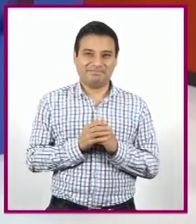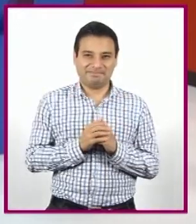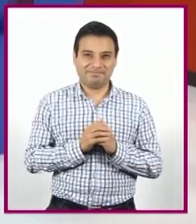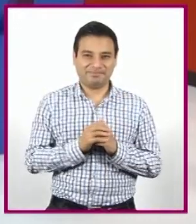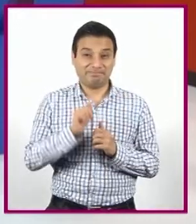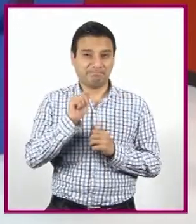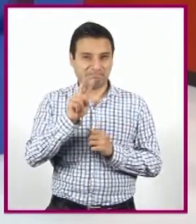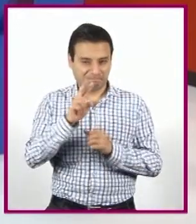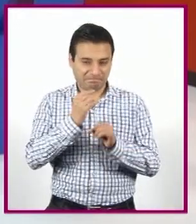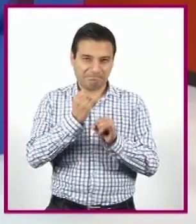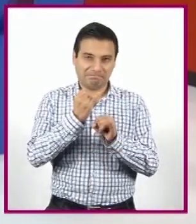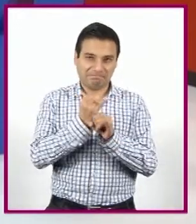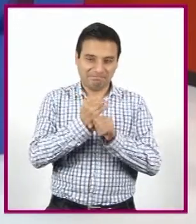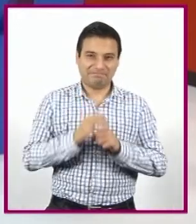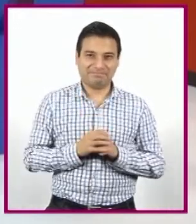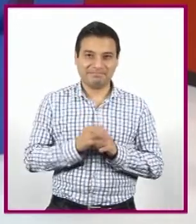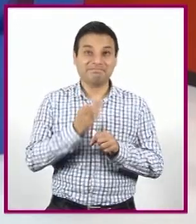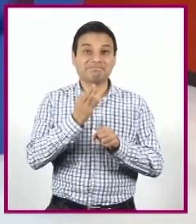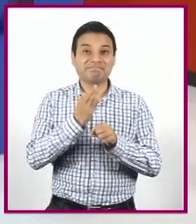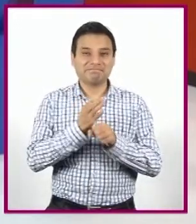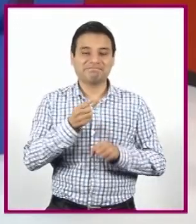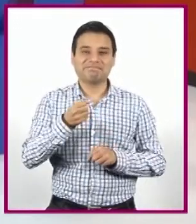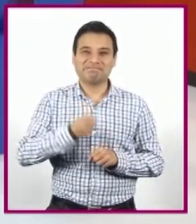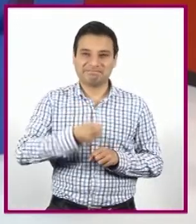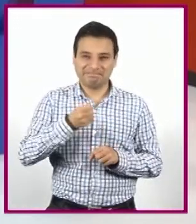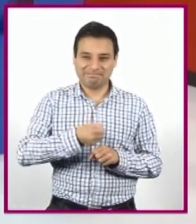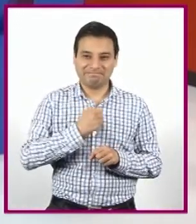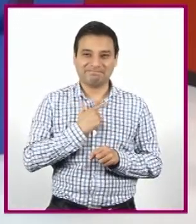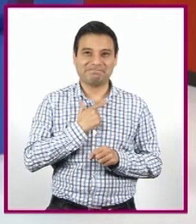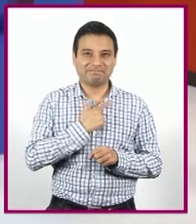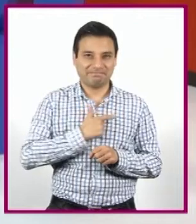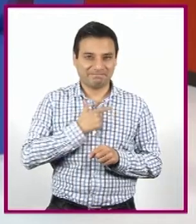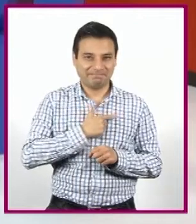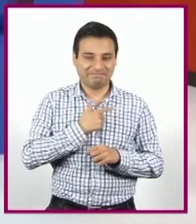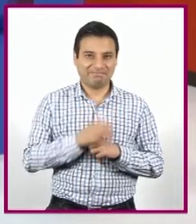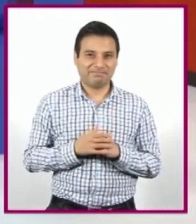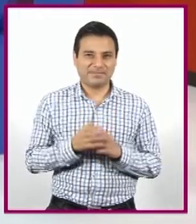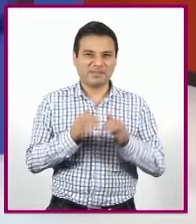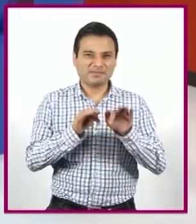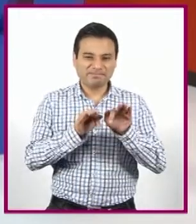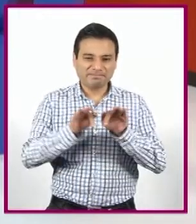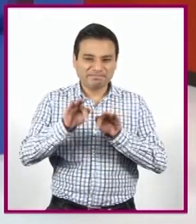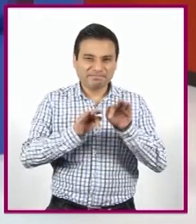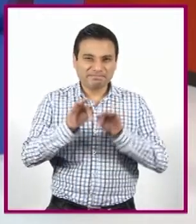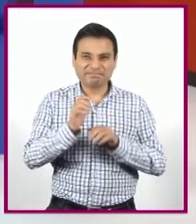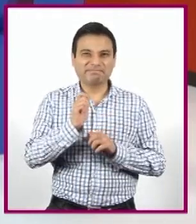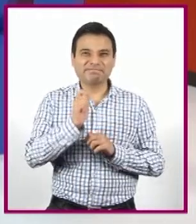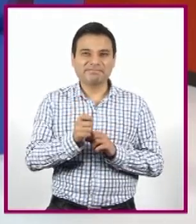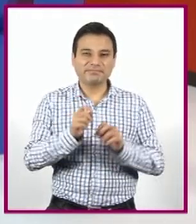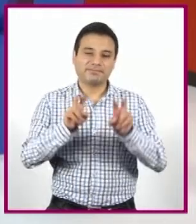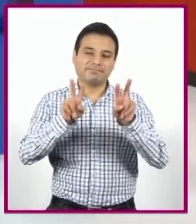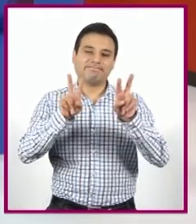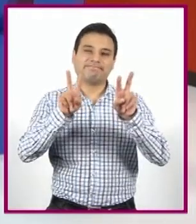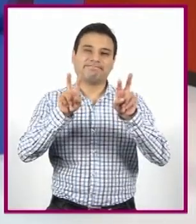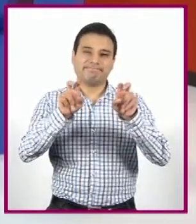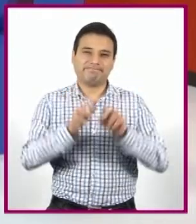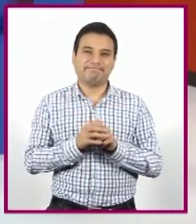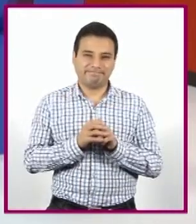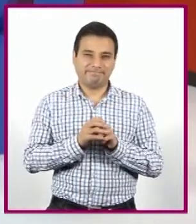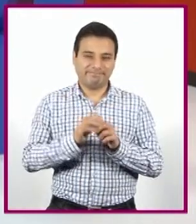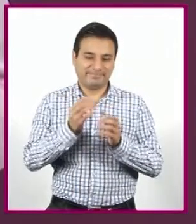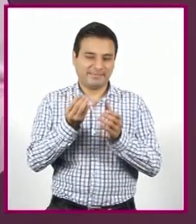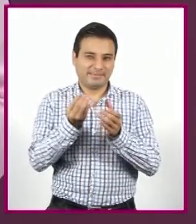línea. Es un gusto saludarlos en esta sesión, en donde estaremos trabajando un contenido más de la asignatura Lengua